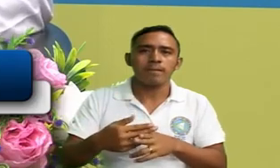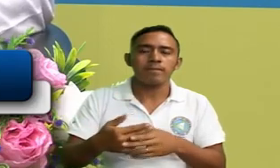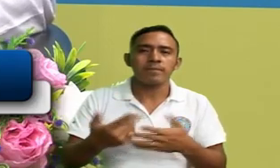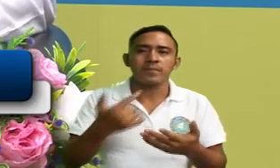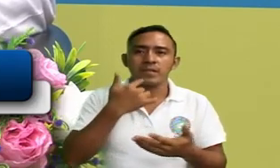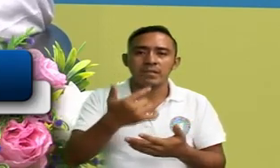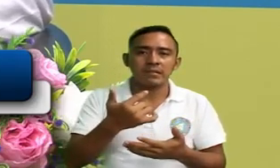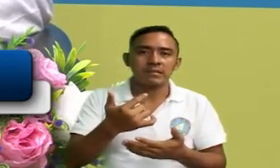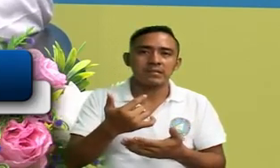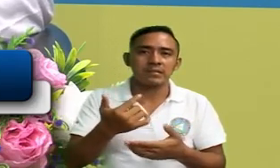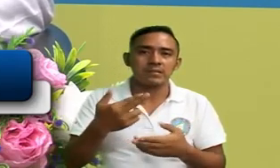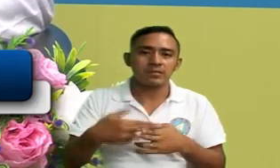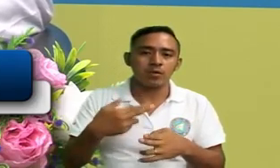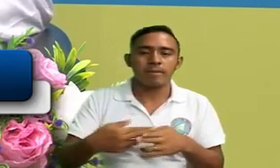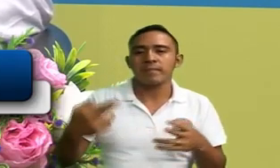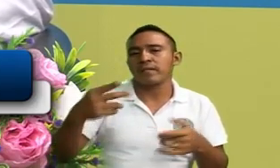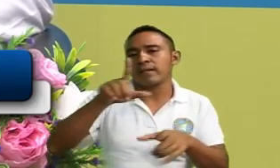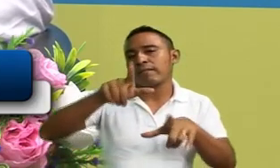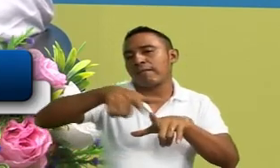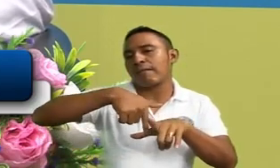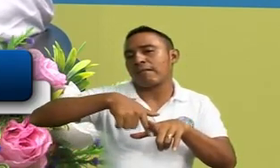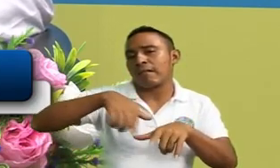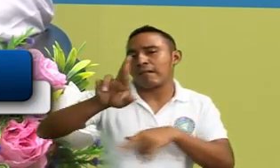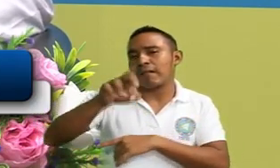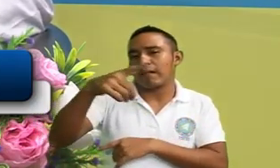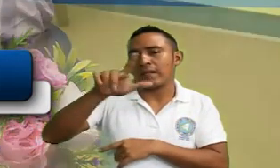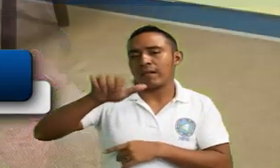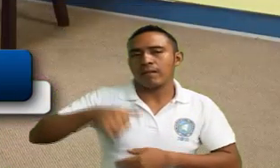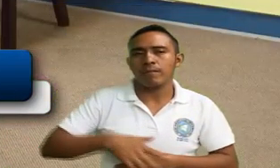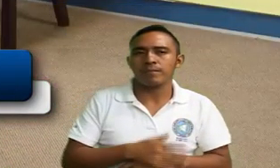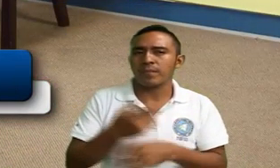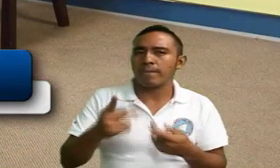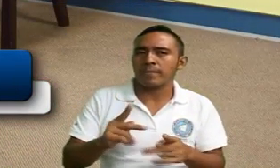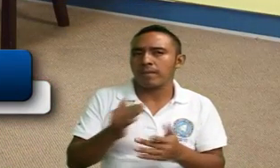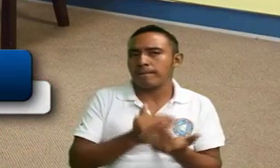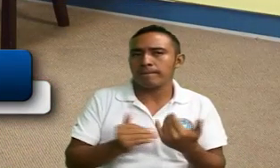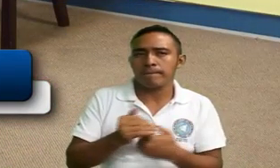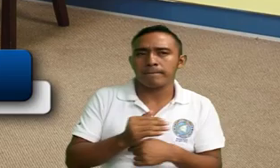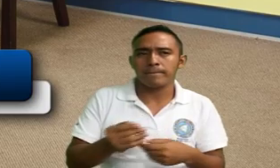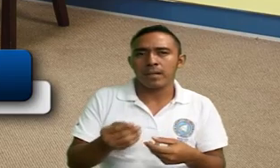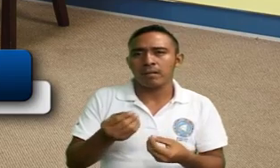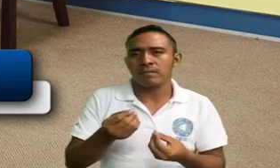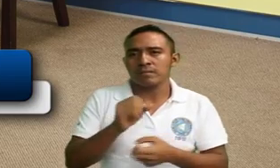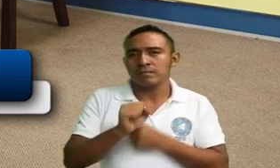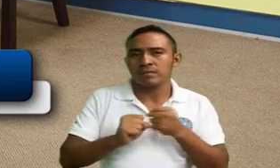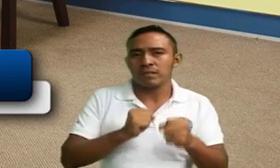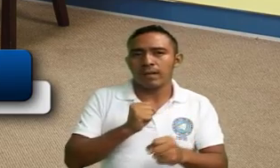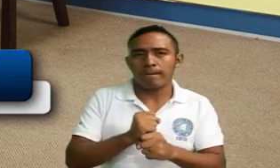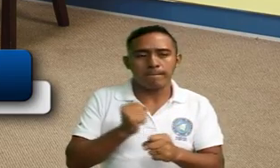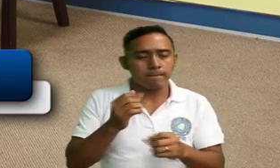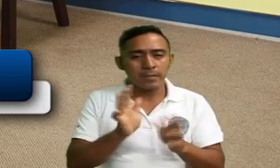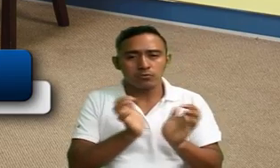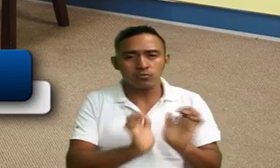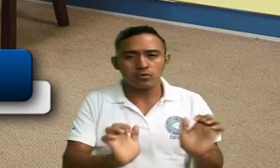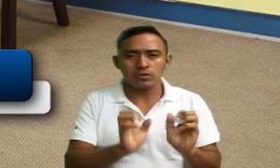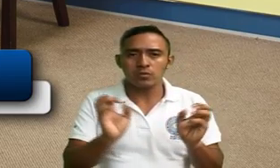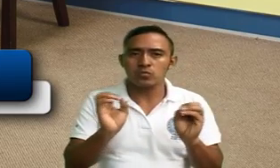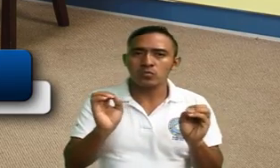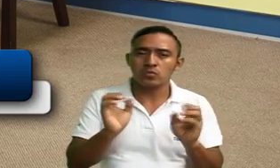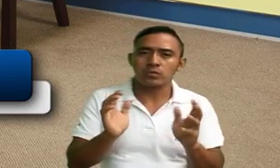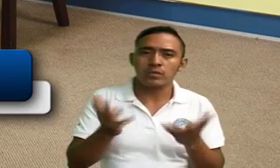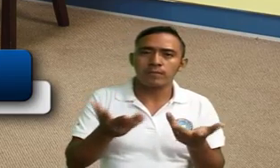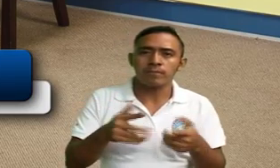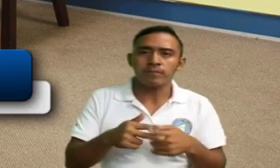comúnmente o popularmente como su regla. ¿Es más frecuente en qué edad, sí, doctora? ¿Se presenta muy a menudo en las niñas que